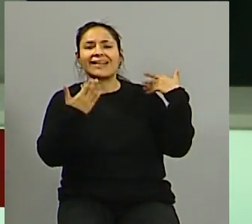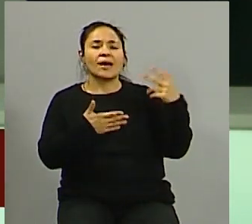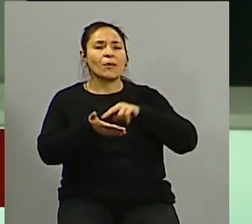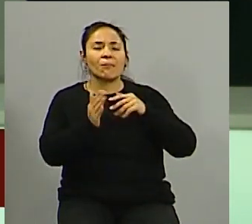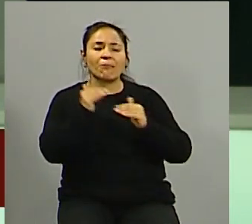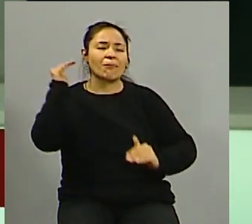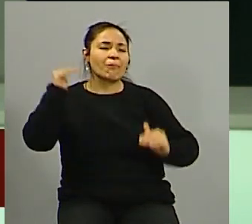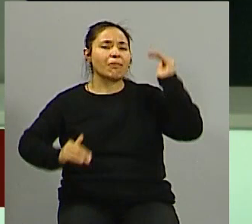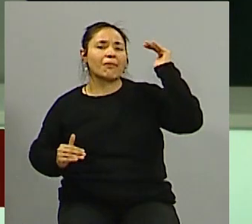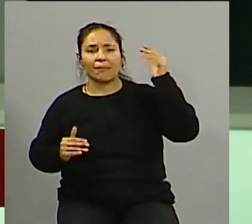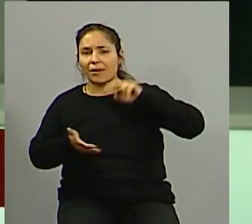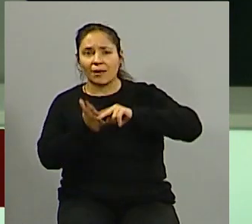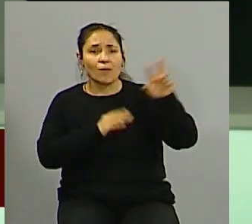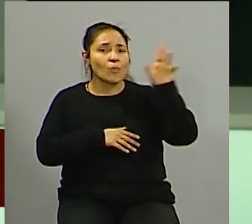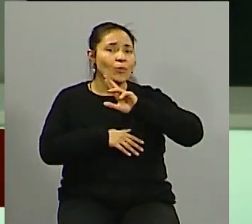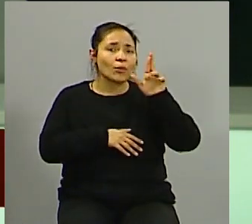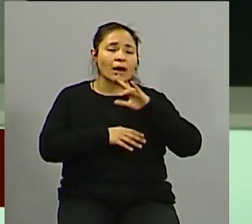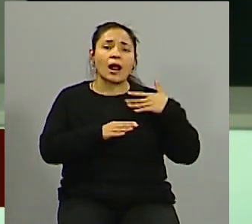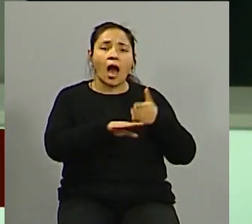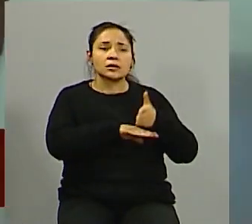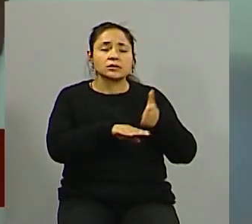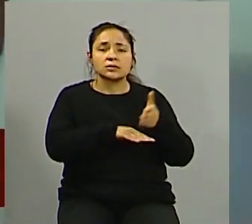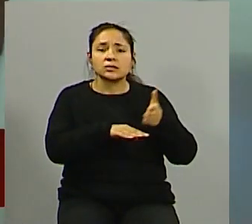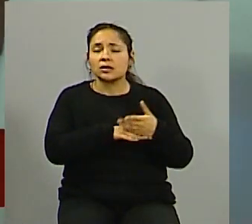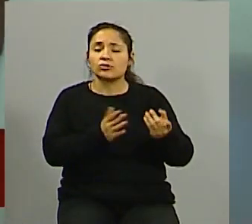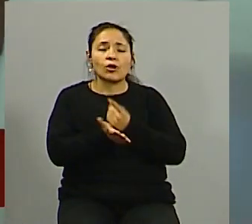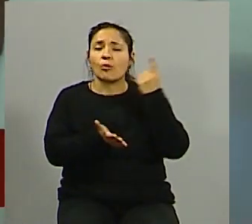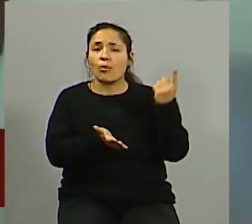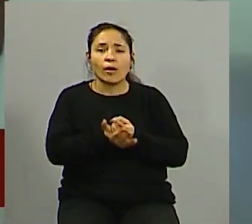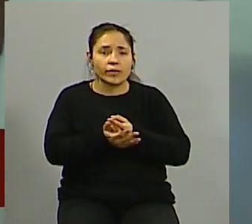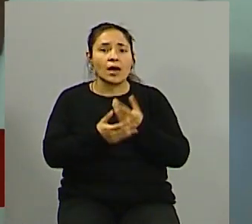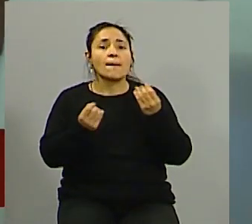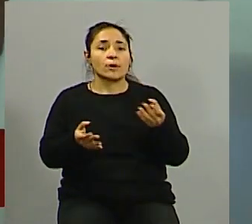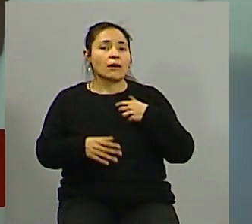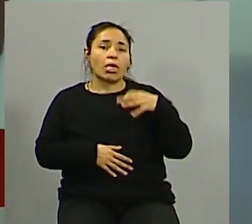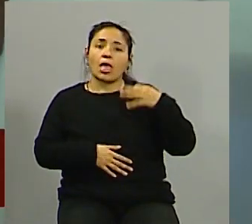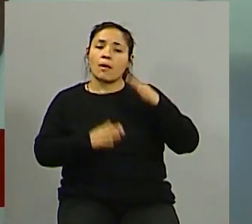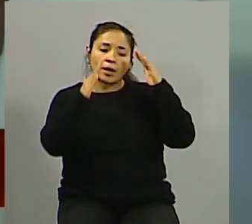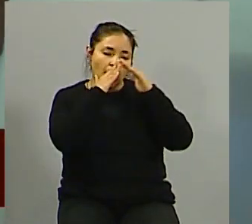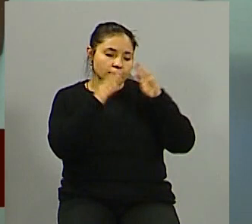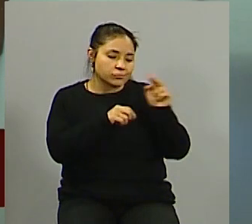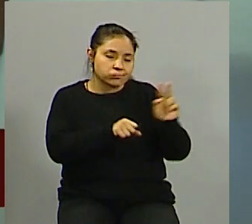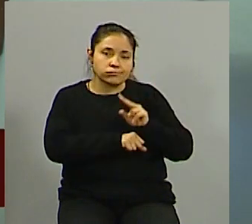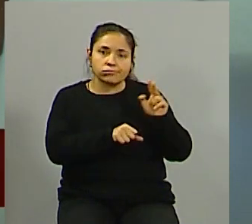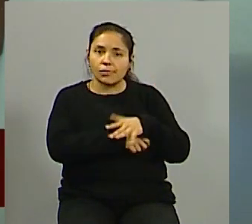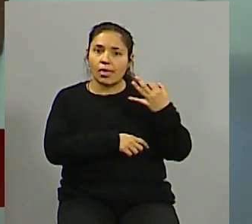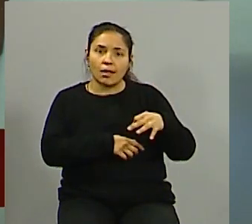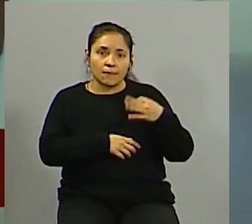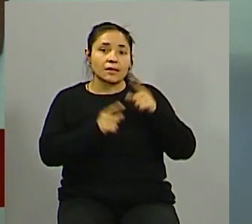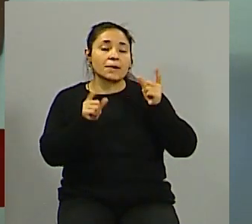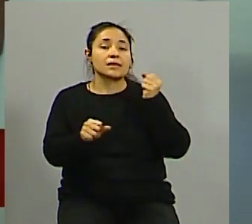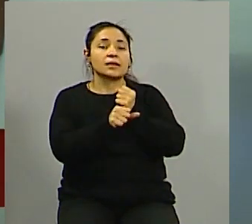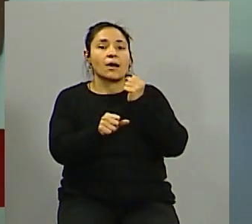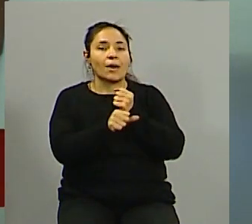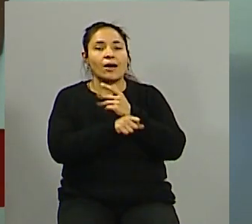aún y donde un montón de mujeres no tuvieron la posibilidad de trabajar porque eran las que tenían que encargarse del cuidado de sus hijos, además de que el mercado laboral es